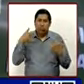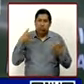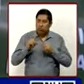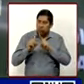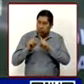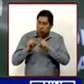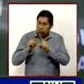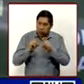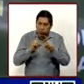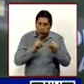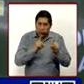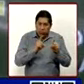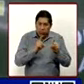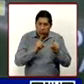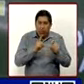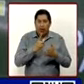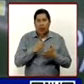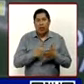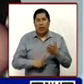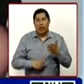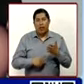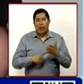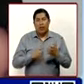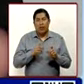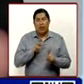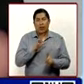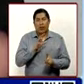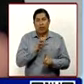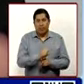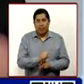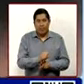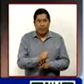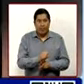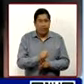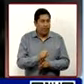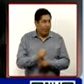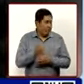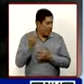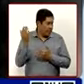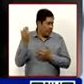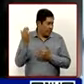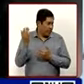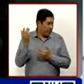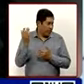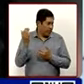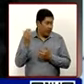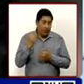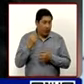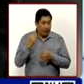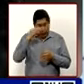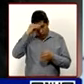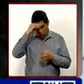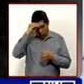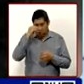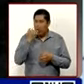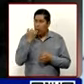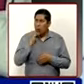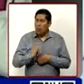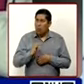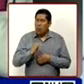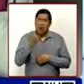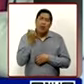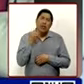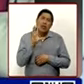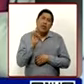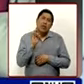entrevistas que hemos tenido, han dado como resultado el poder ubicar en primera instancia a la hora aprehendido, menor de 17